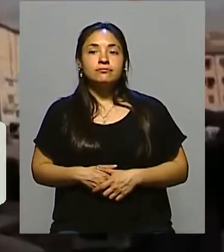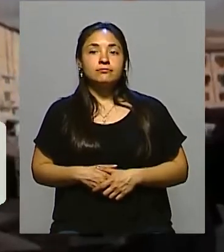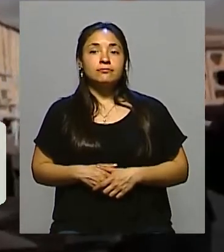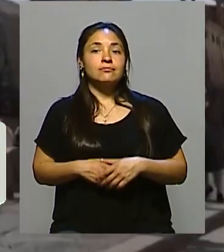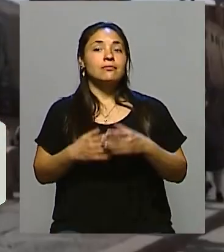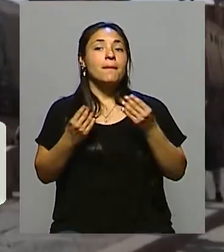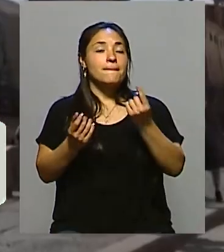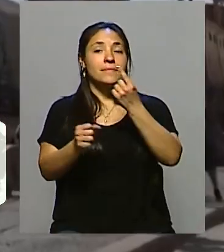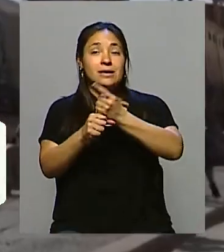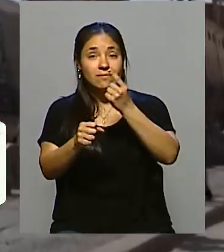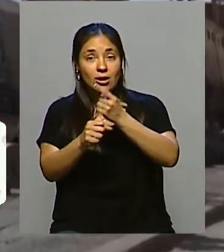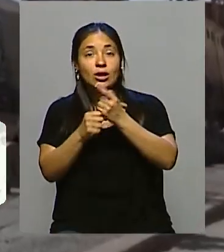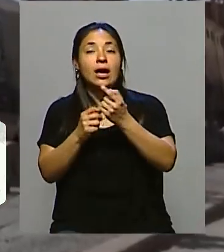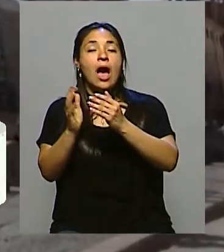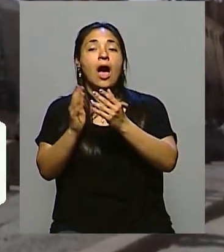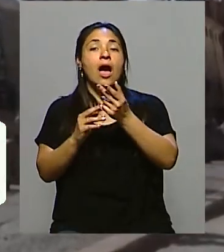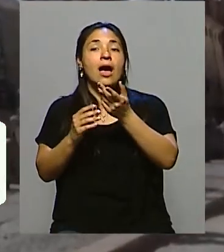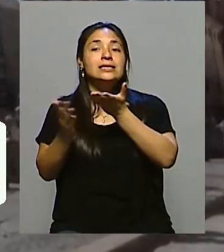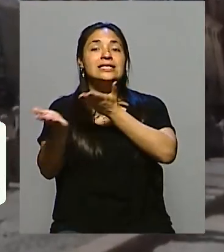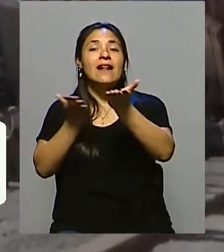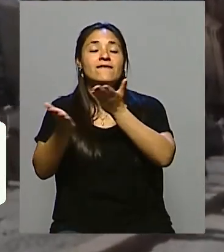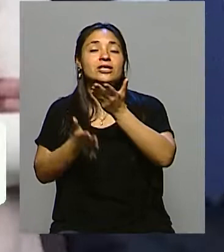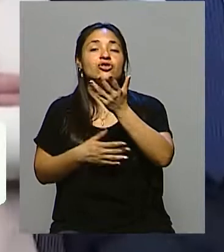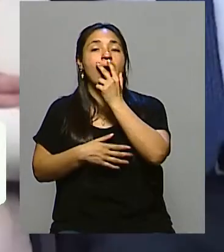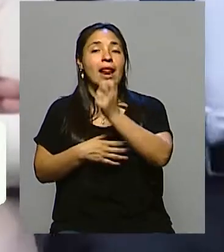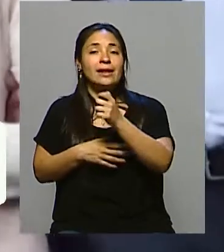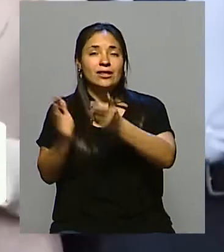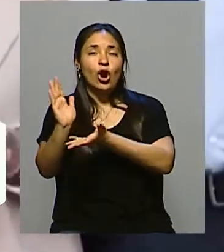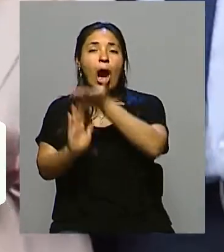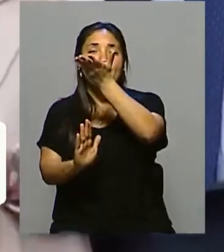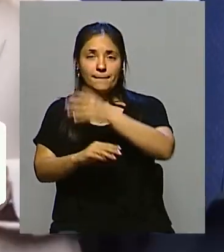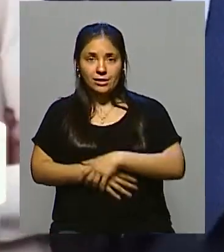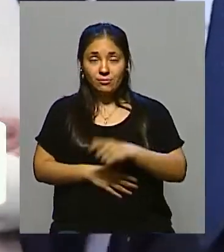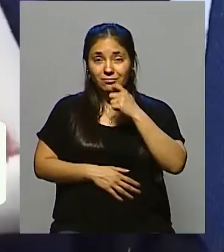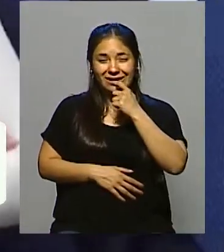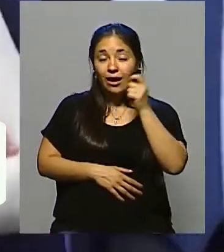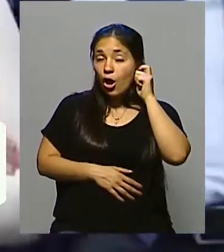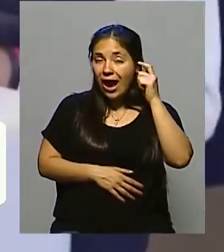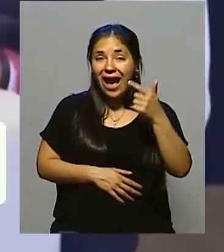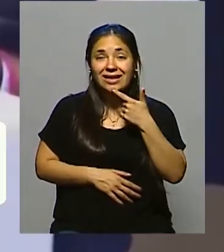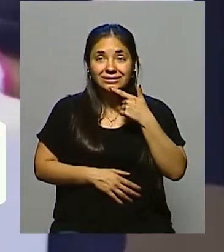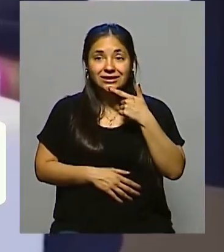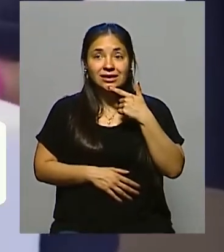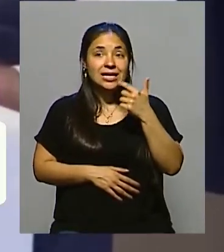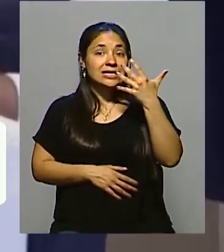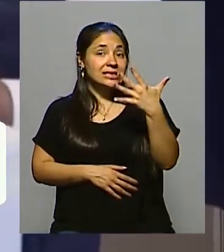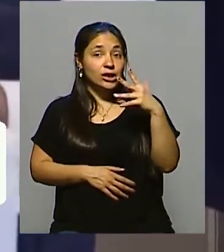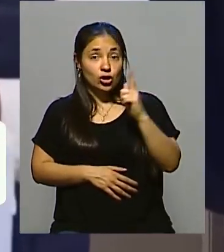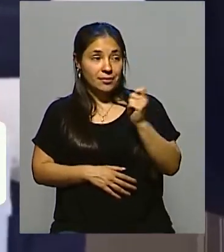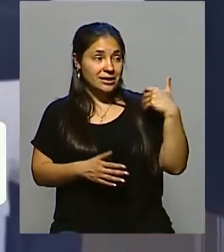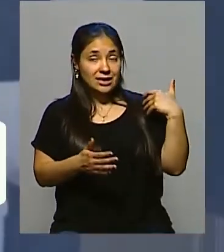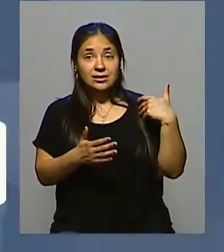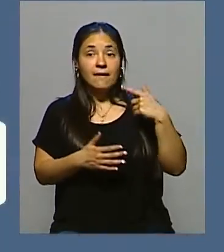tarifas energéticas. Claro. El gas, por ejemplo, hasta 5 meses atrás